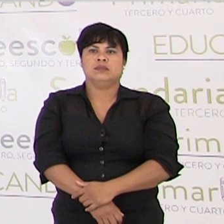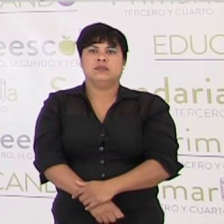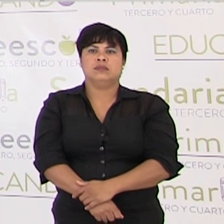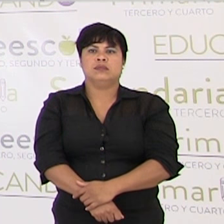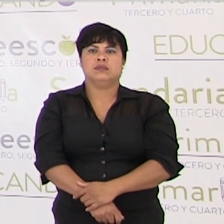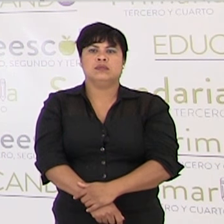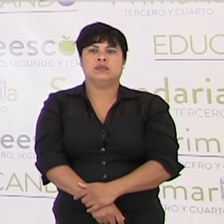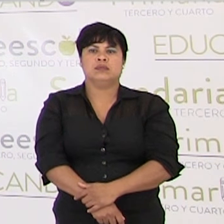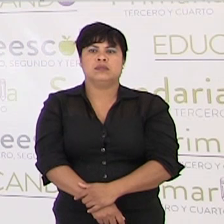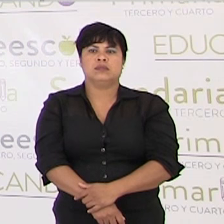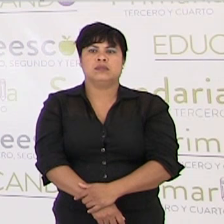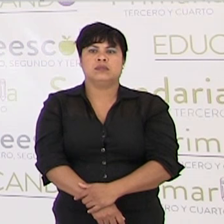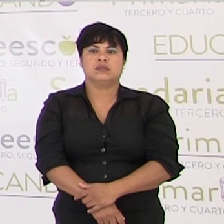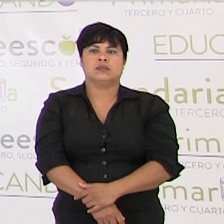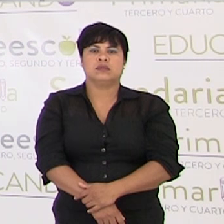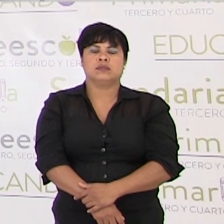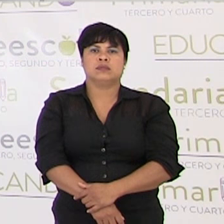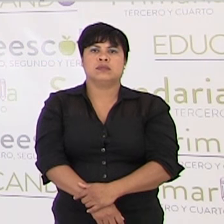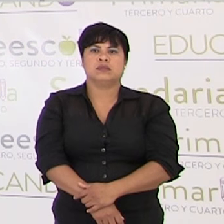número.